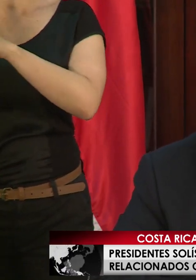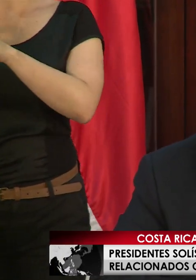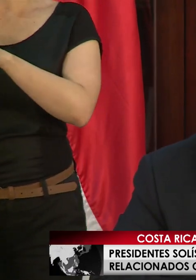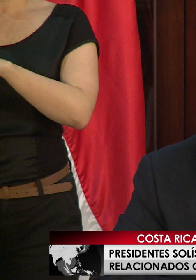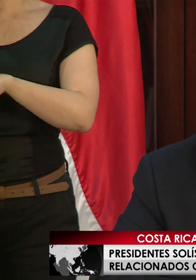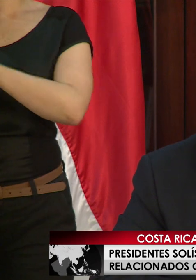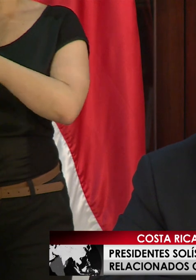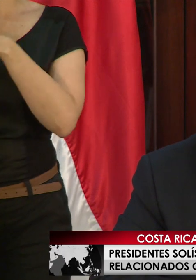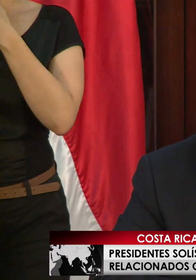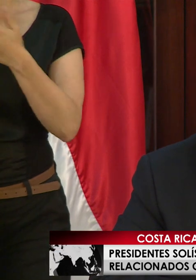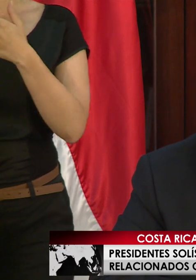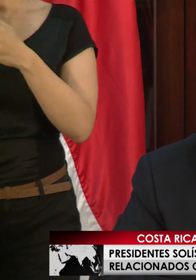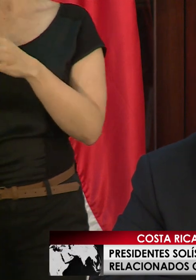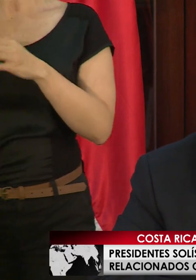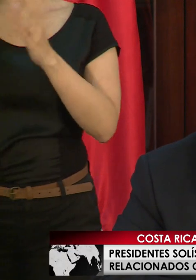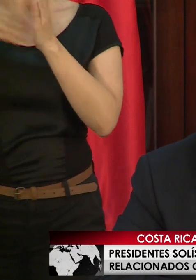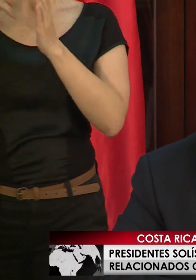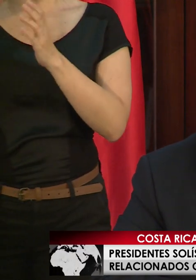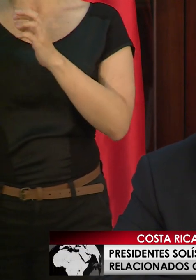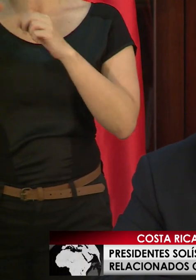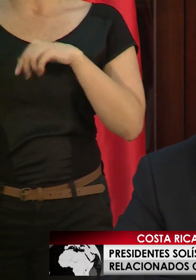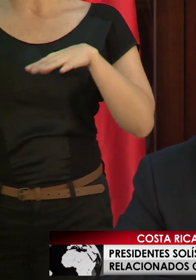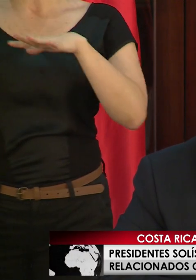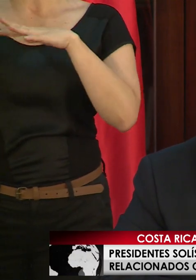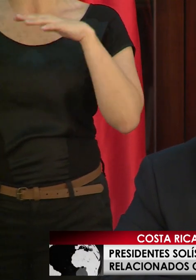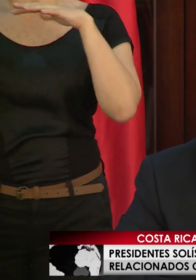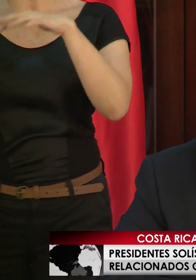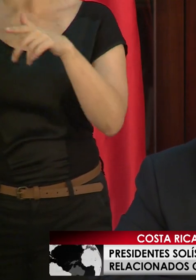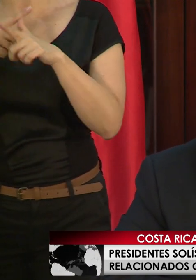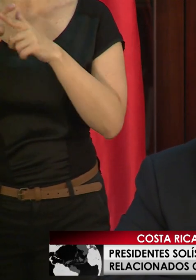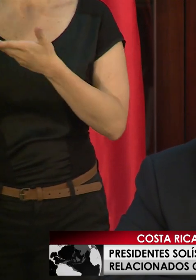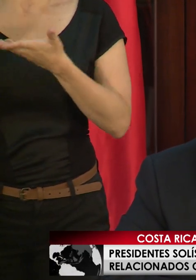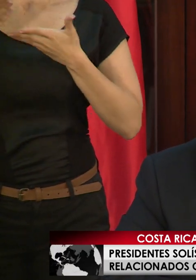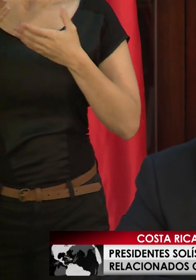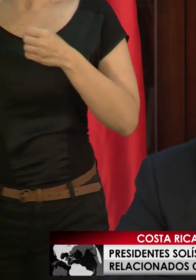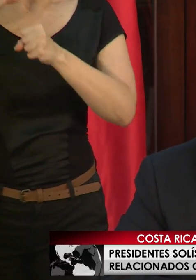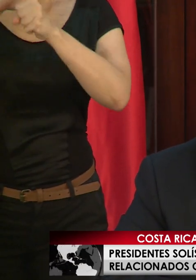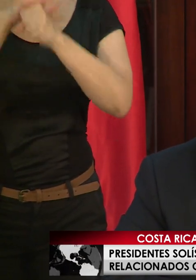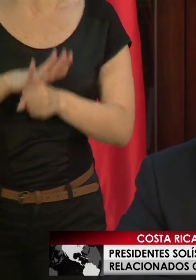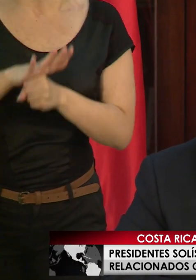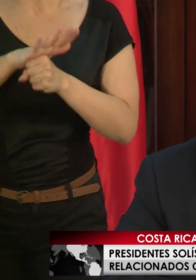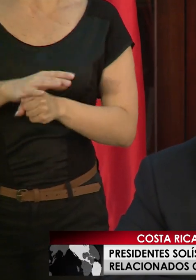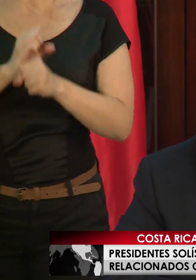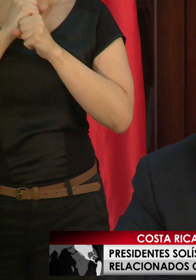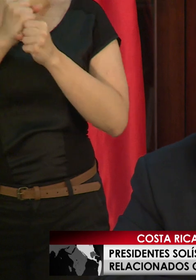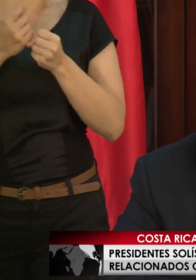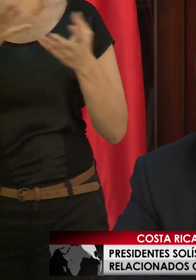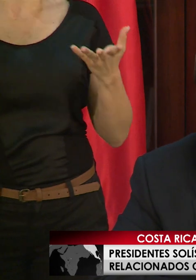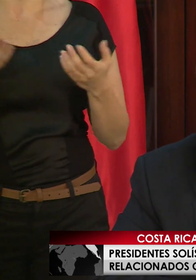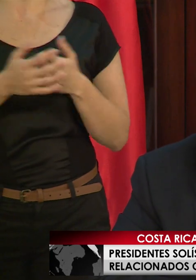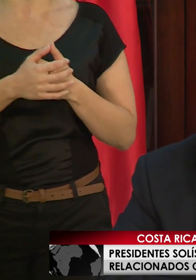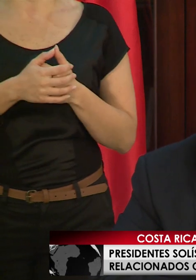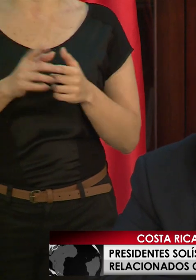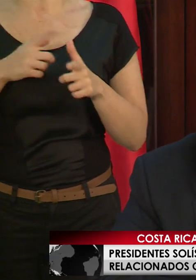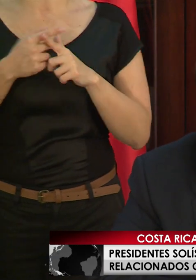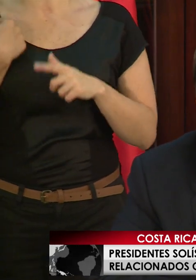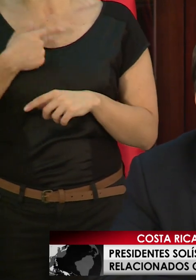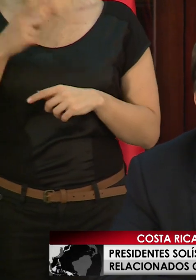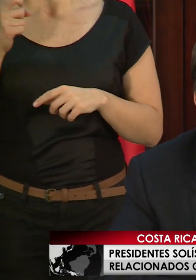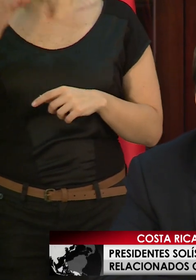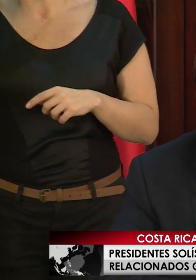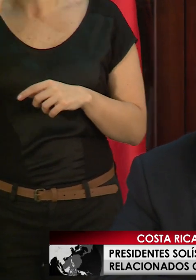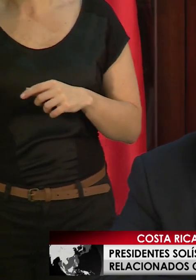de casi 10.000 por mes, lo cual le ponía mucha presión a nuestra infraestructura pública y sin duda alguna tuvimos que ir al sistema de visas